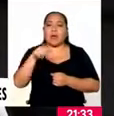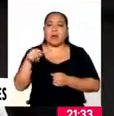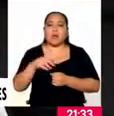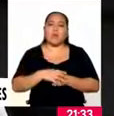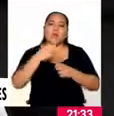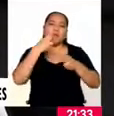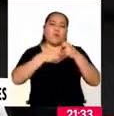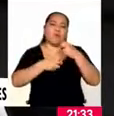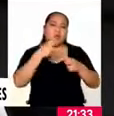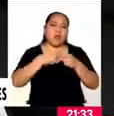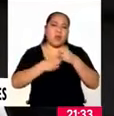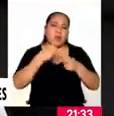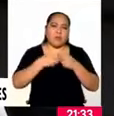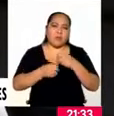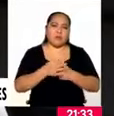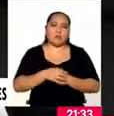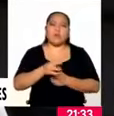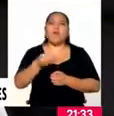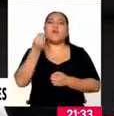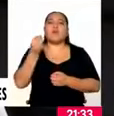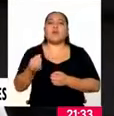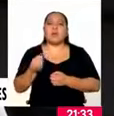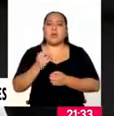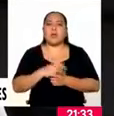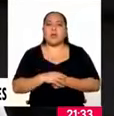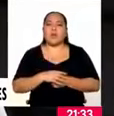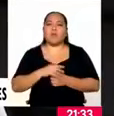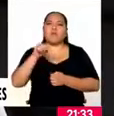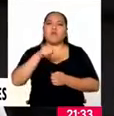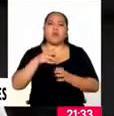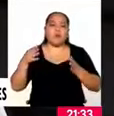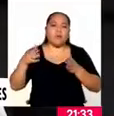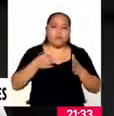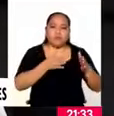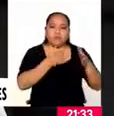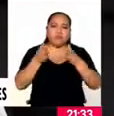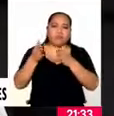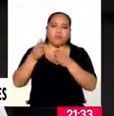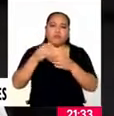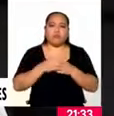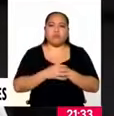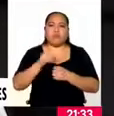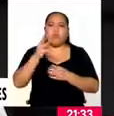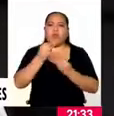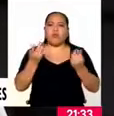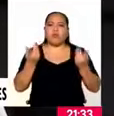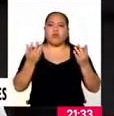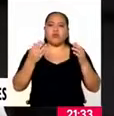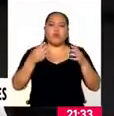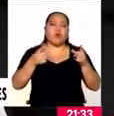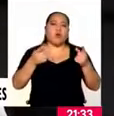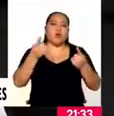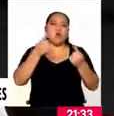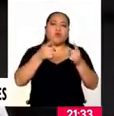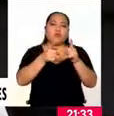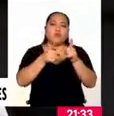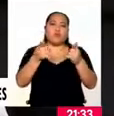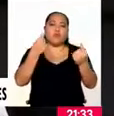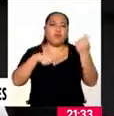merma sustancial. Eso debido a las movilizaciones que han obligado a muchos comercios y a muchos establecimientos